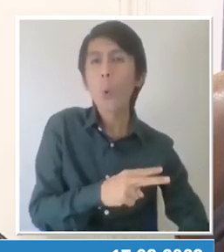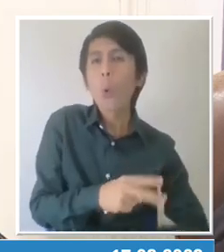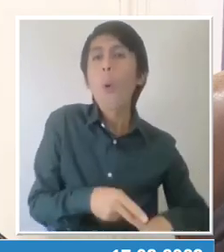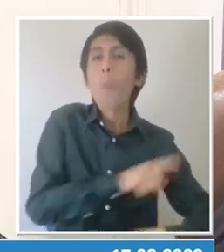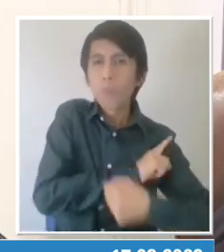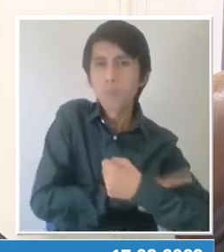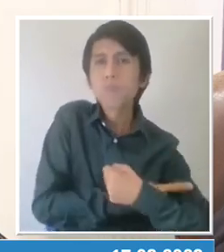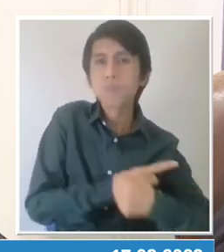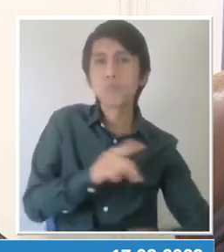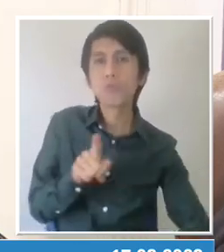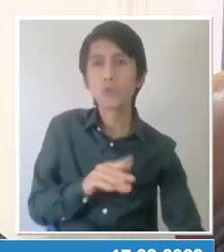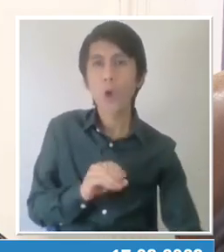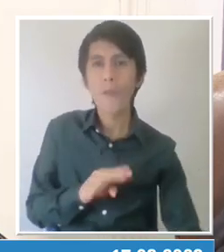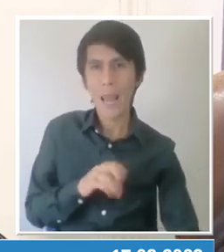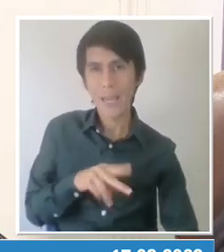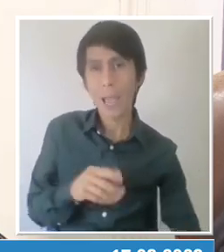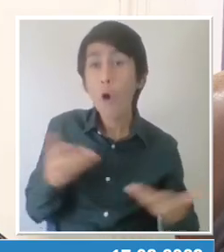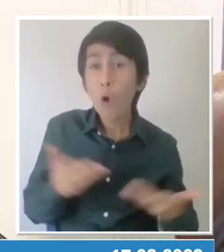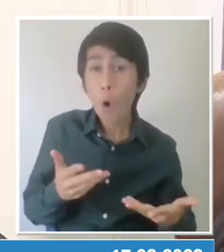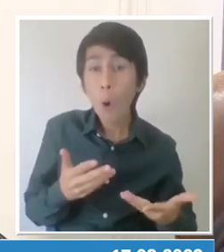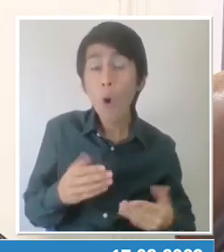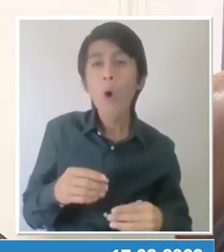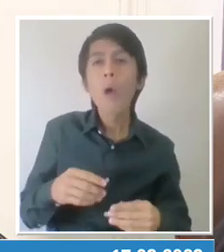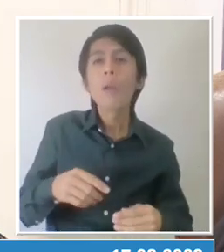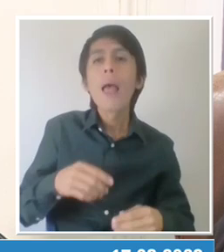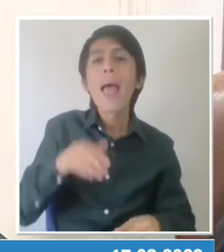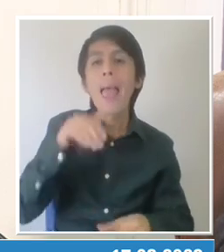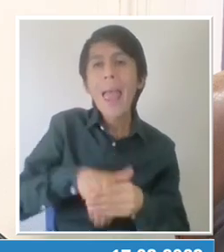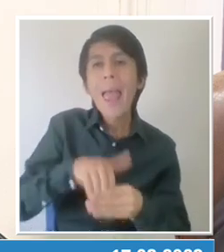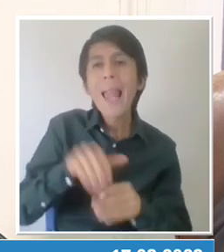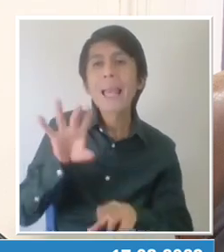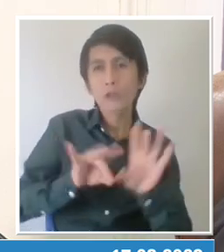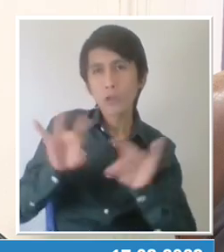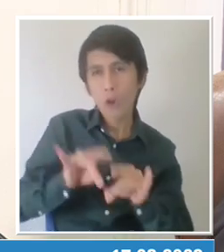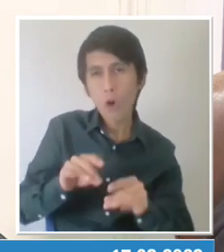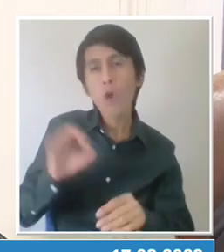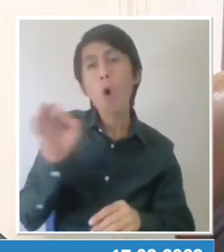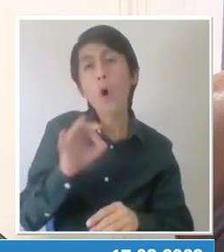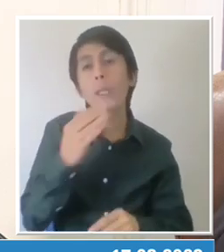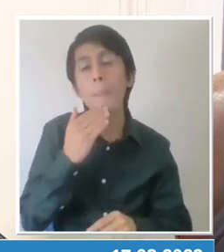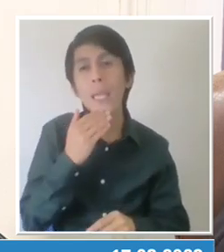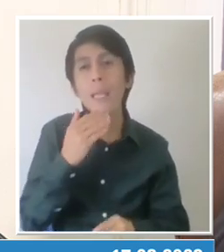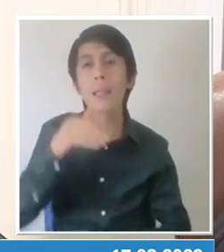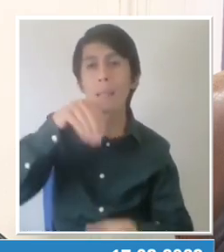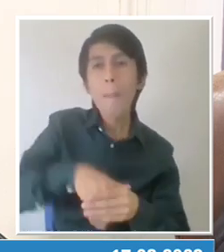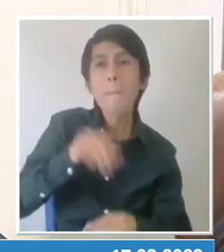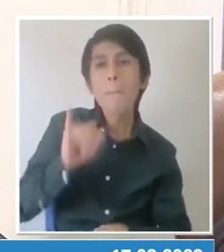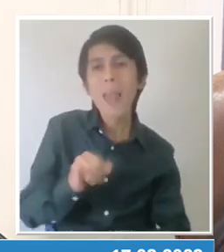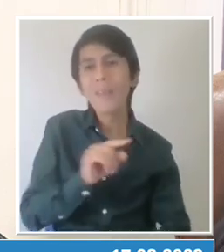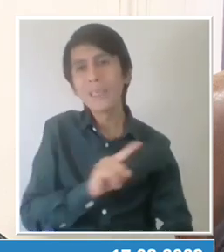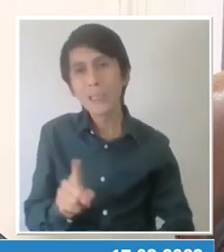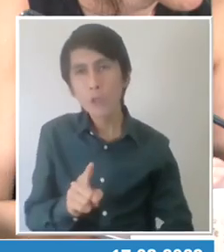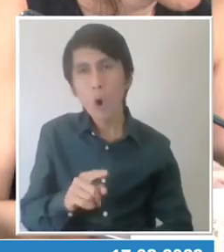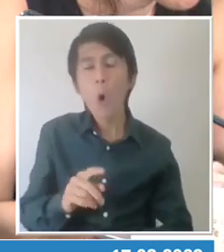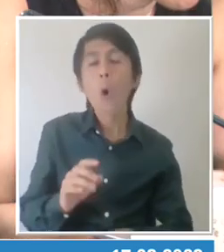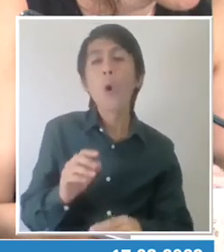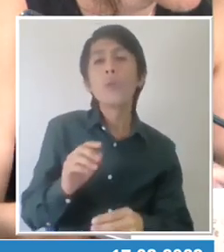elecciones periódicas y también en referendos o plebiscitos, sean locales o nacionales.